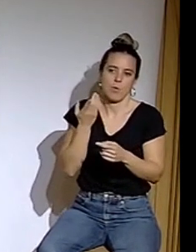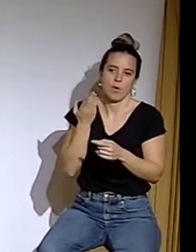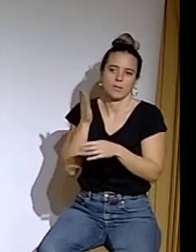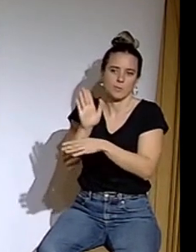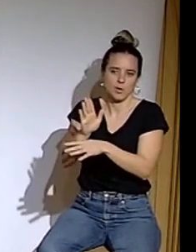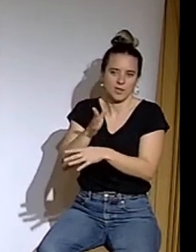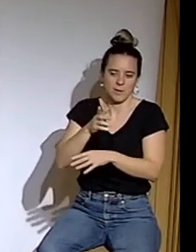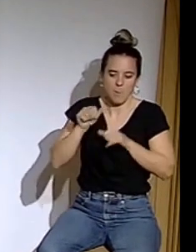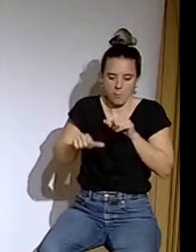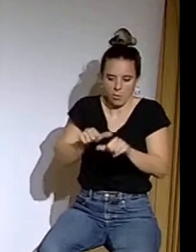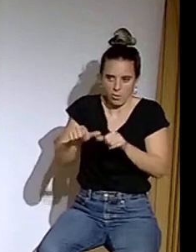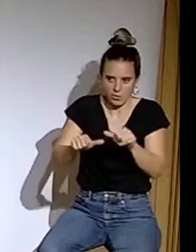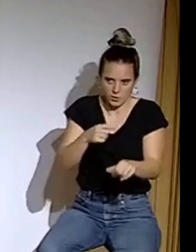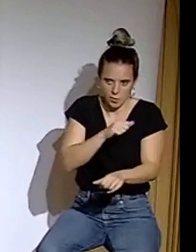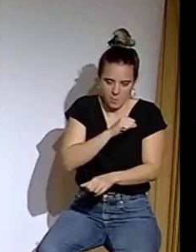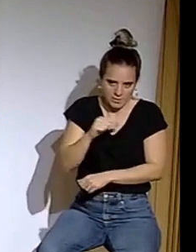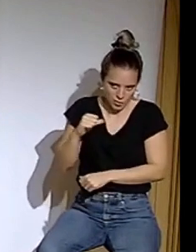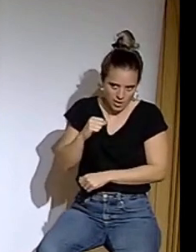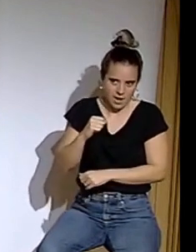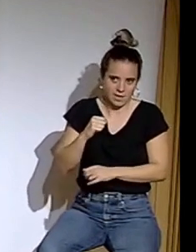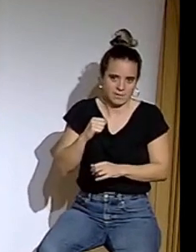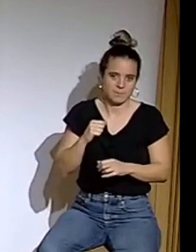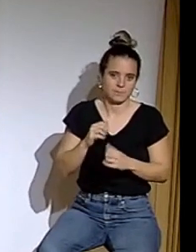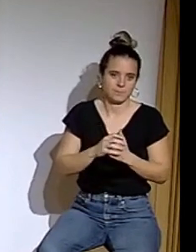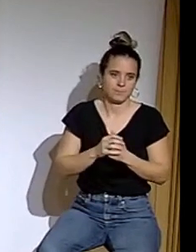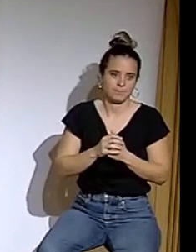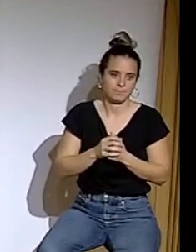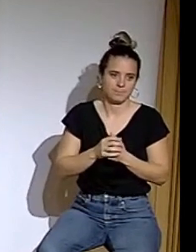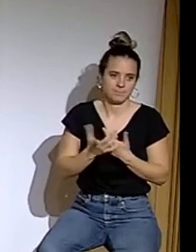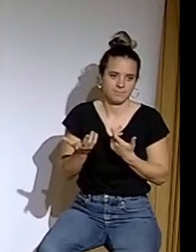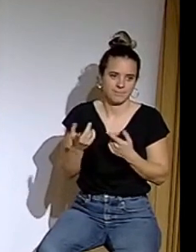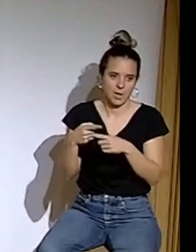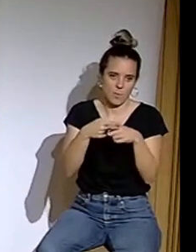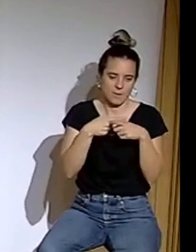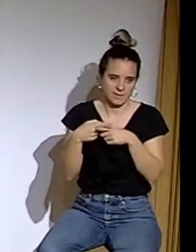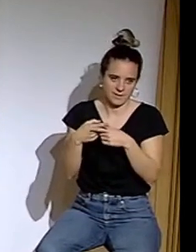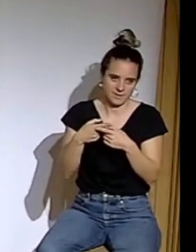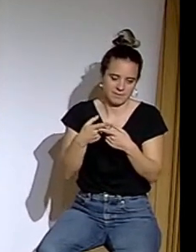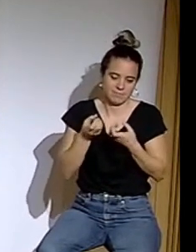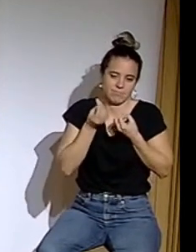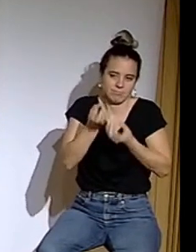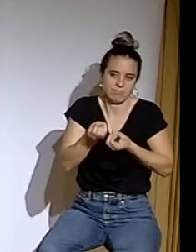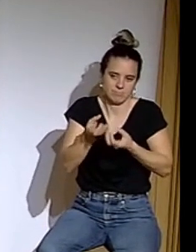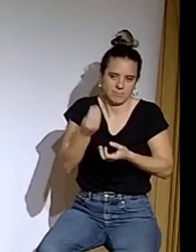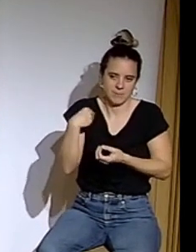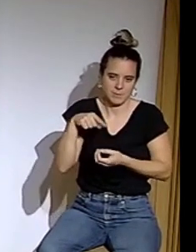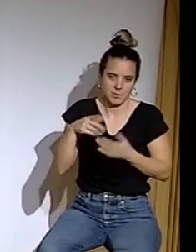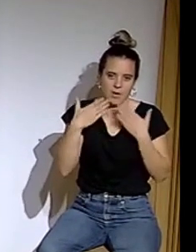que estábamos estábamos atravesadas en este momento nada compartirles eso Muchas gracias